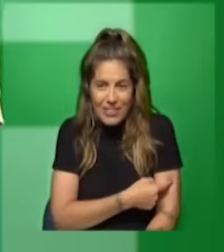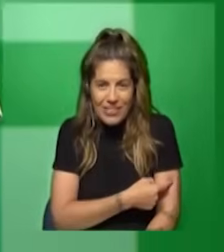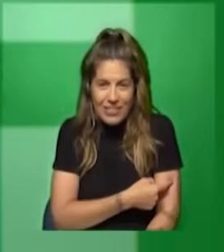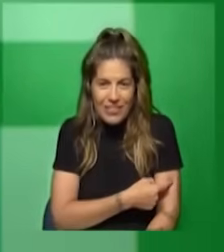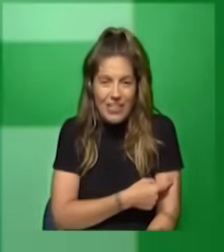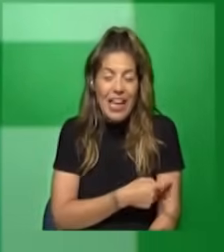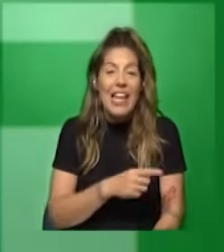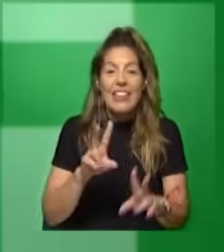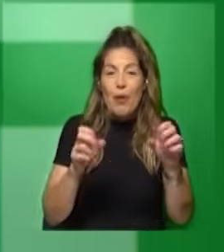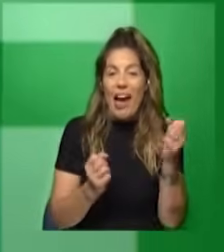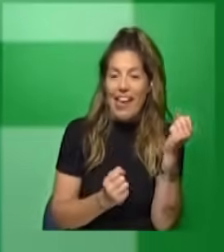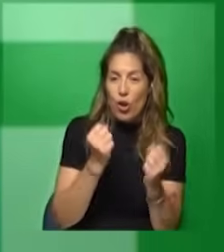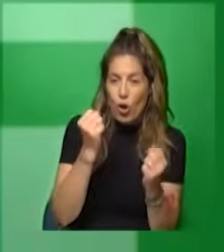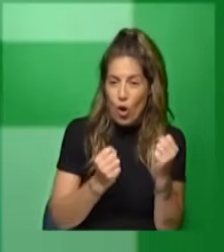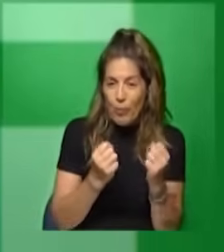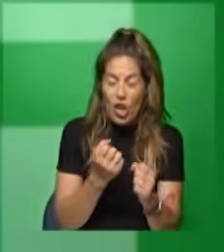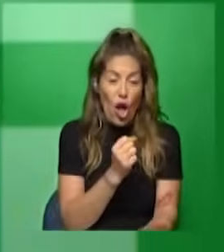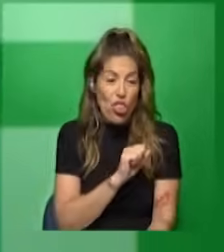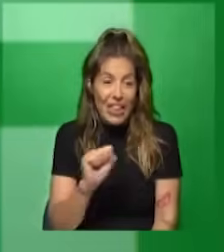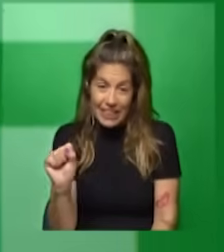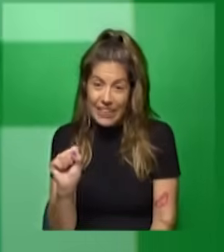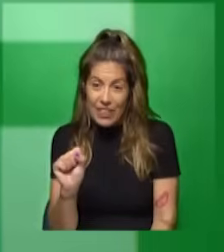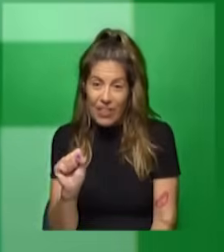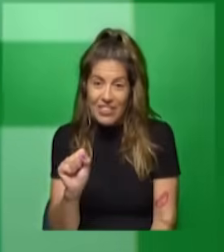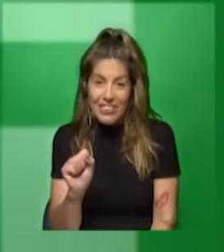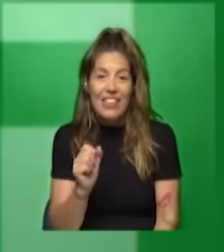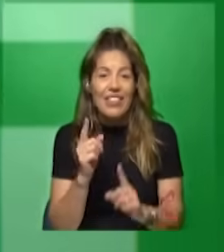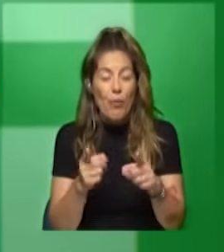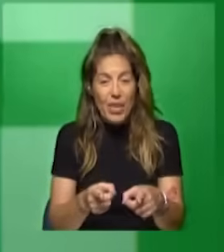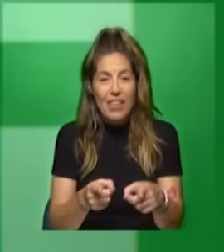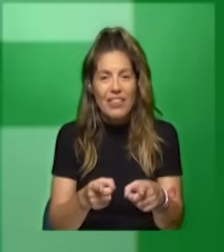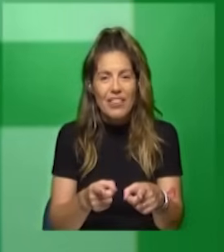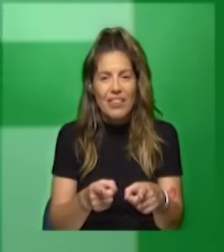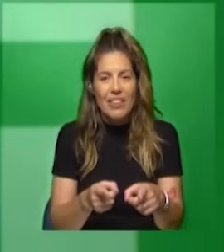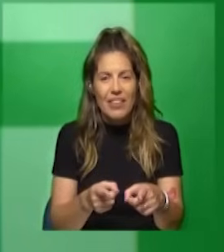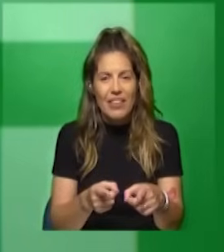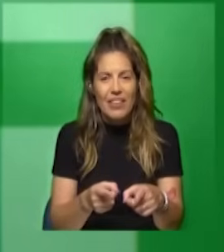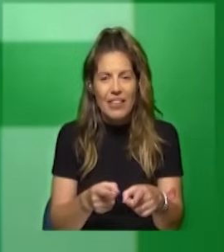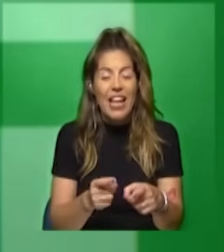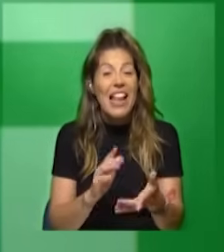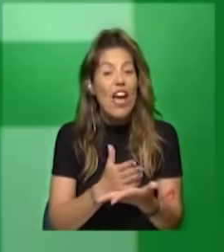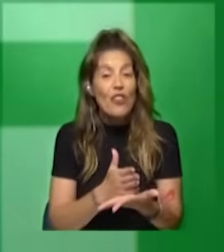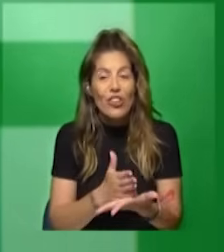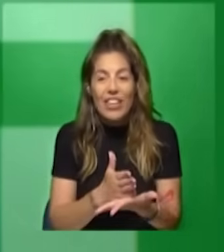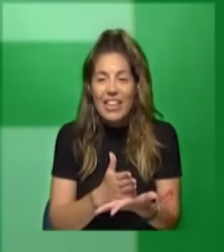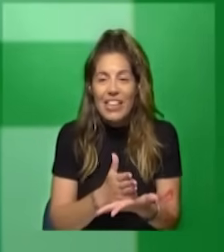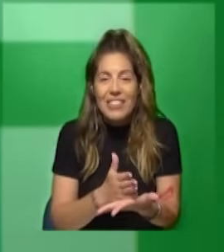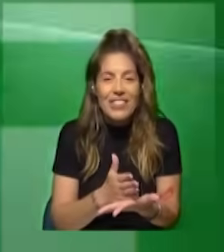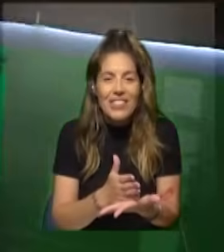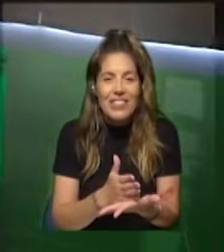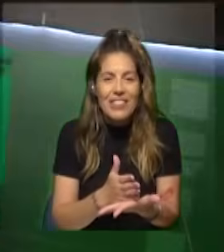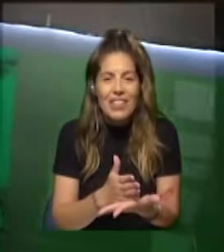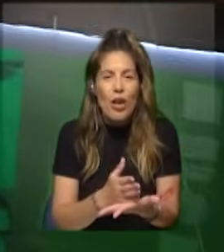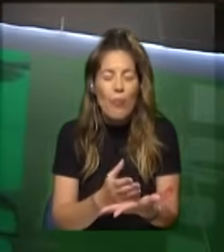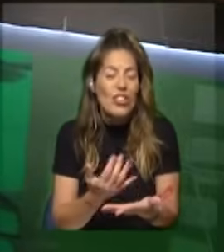fuerzas económicas, fuerzas delictivas que están fuera de juego, y además las fronteras, por